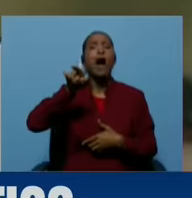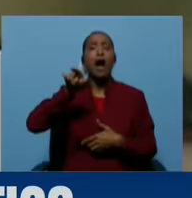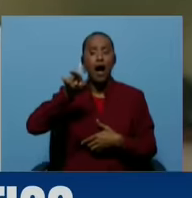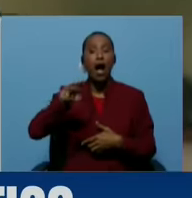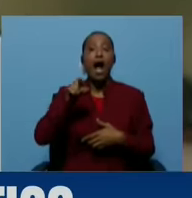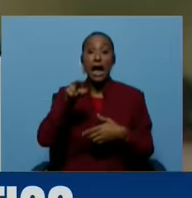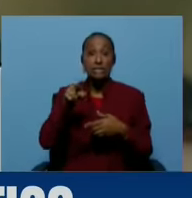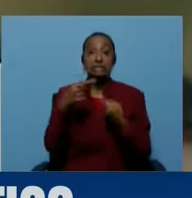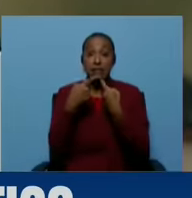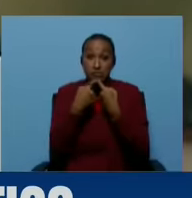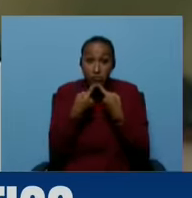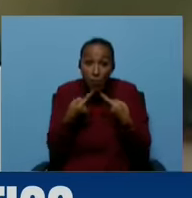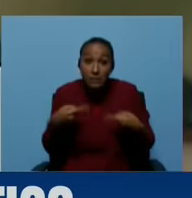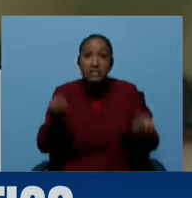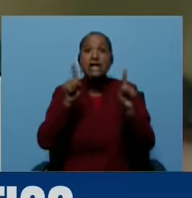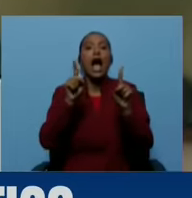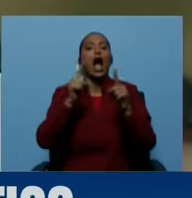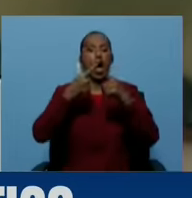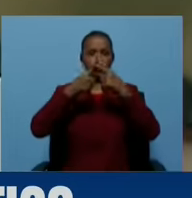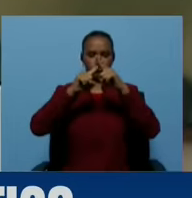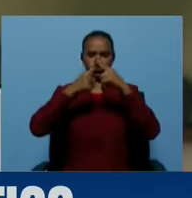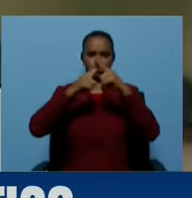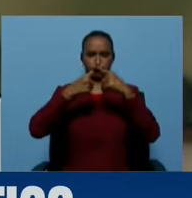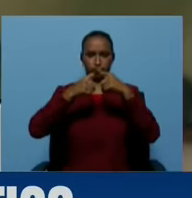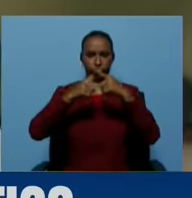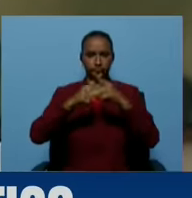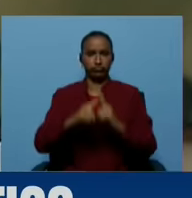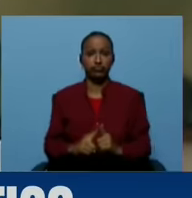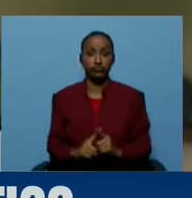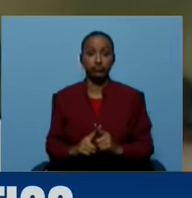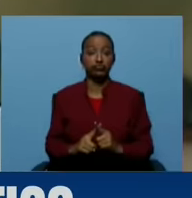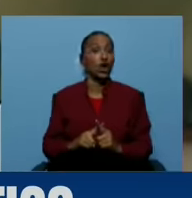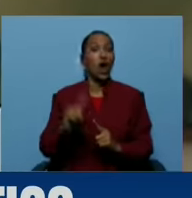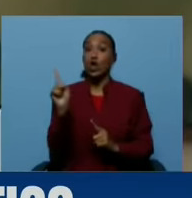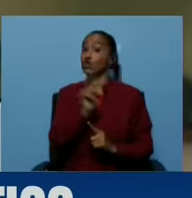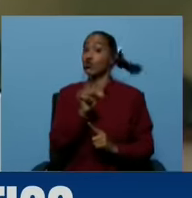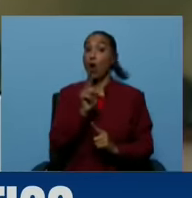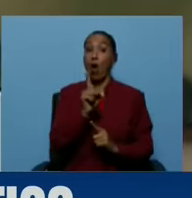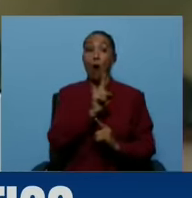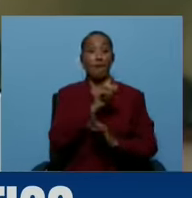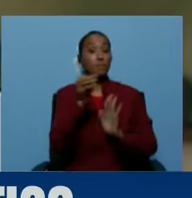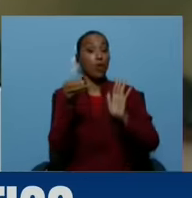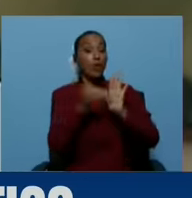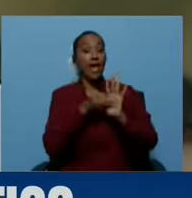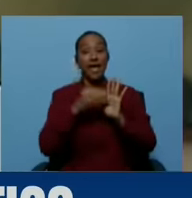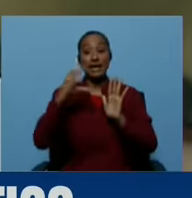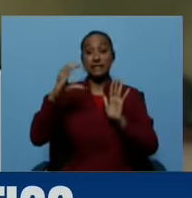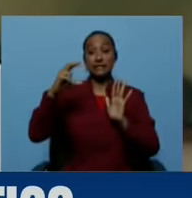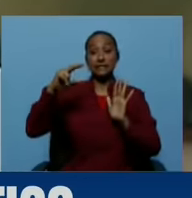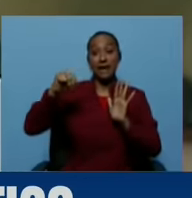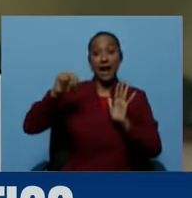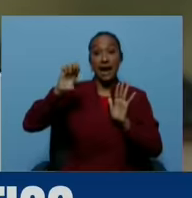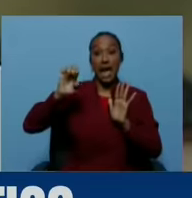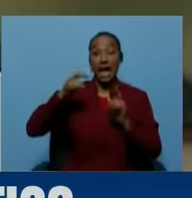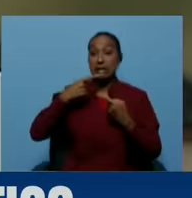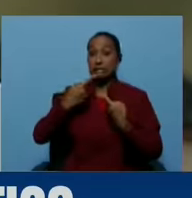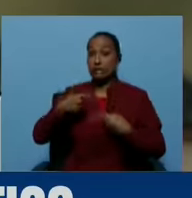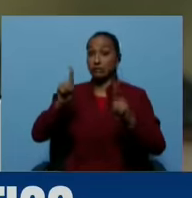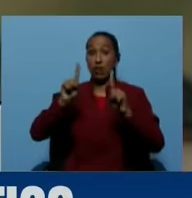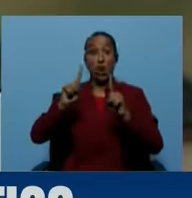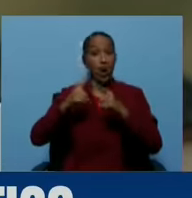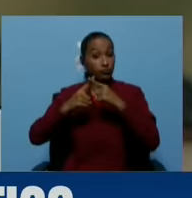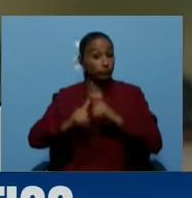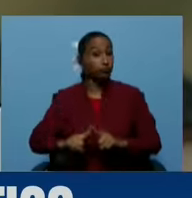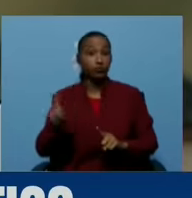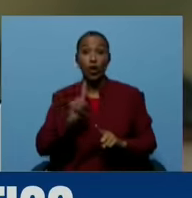publicar sus resultados, no los resultados del Consejo Nacional Electoral, sino sus